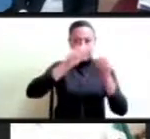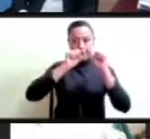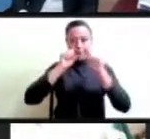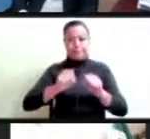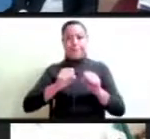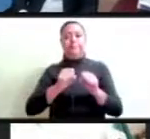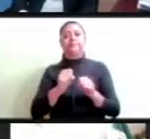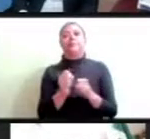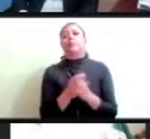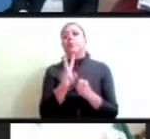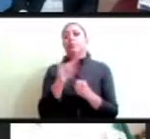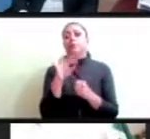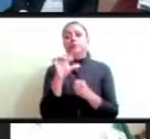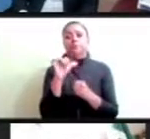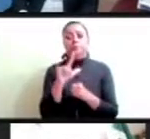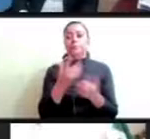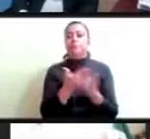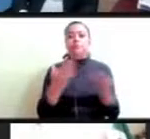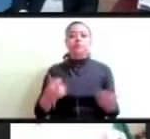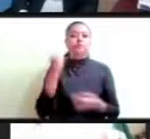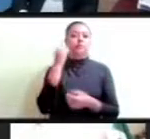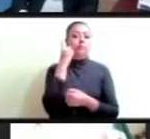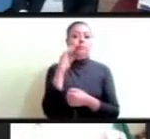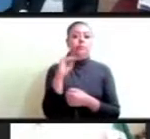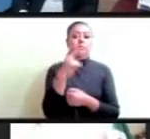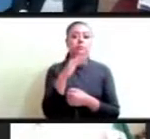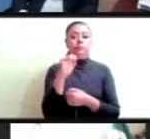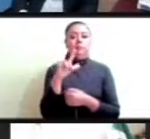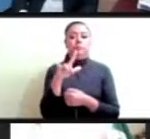Ángel Macedo Escartín, integrante